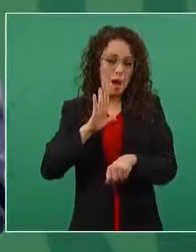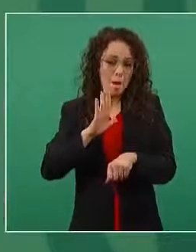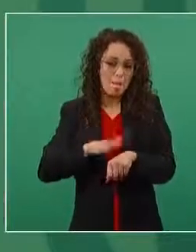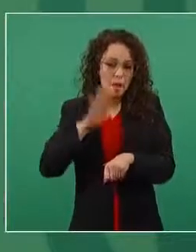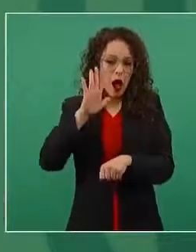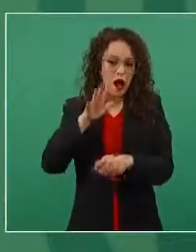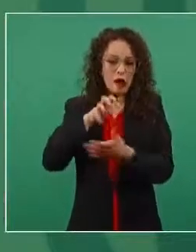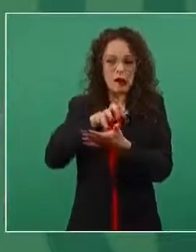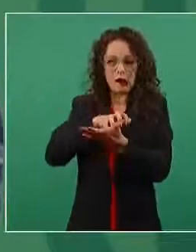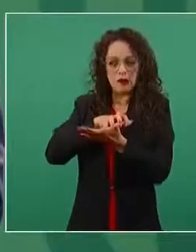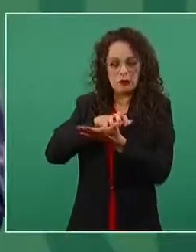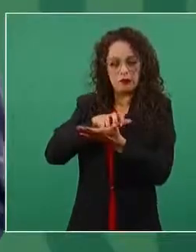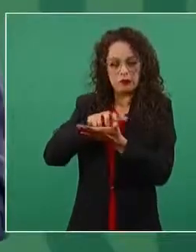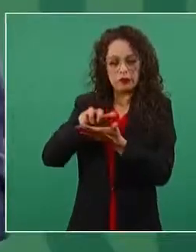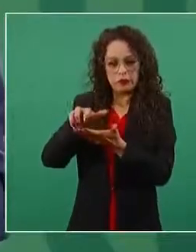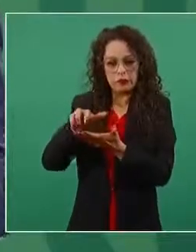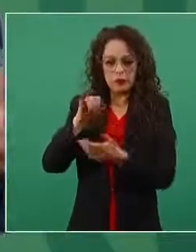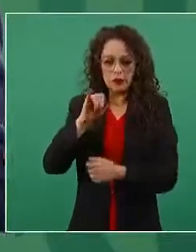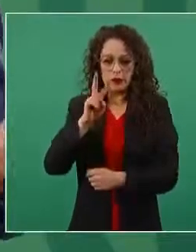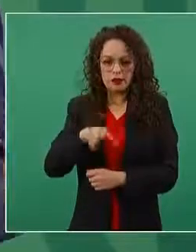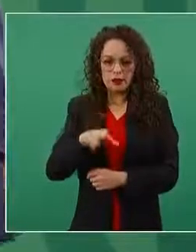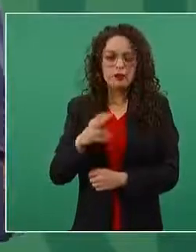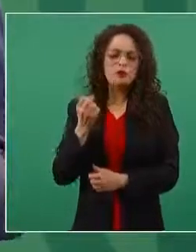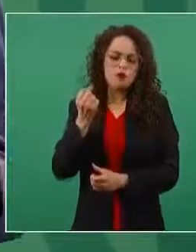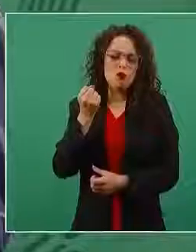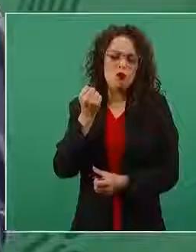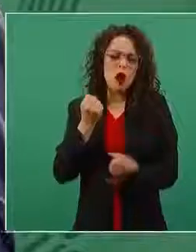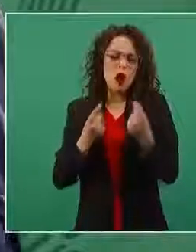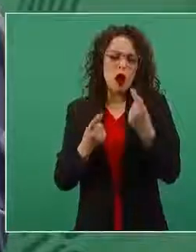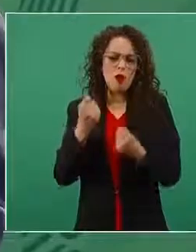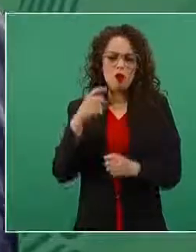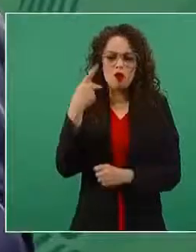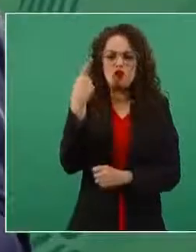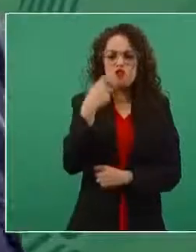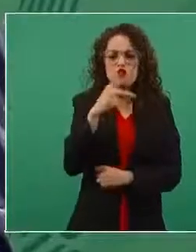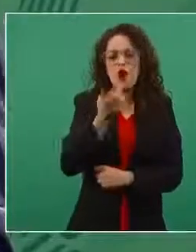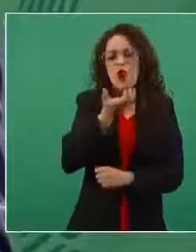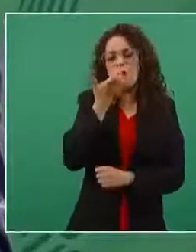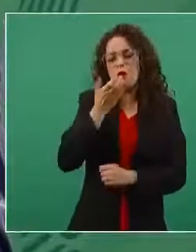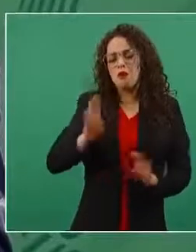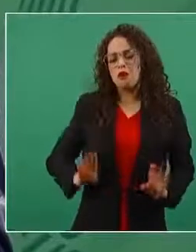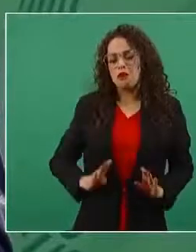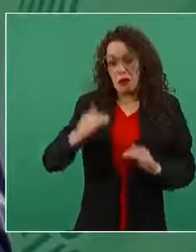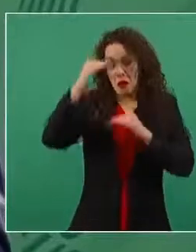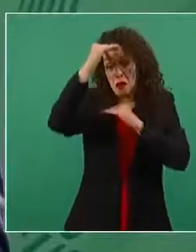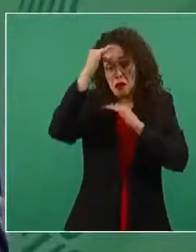o hay personas que por su conservadurismo